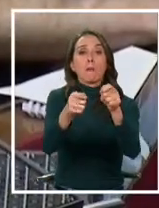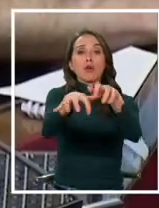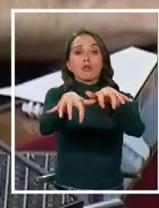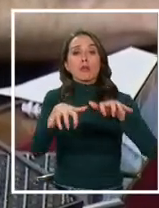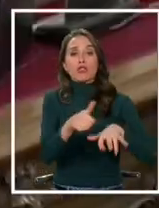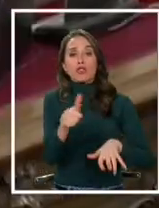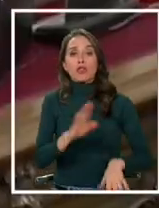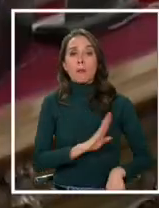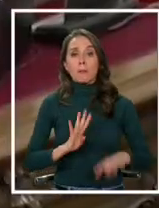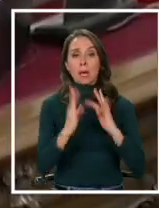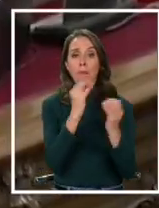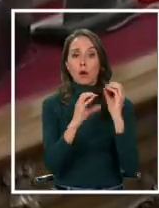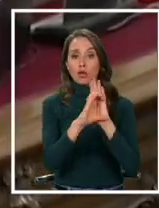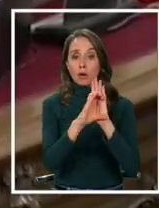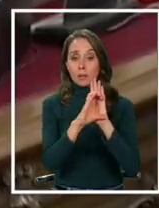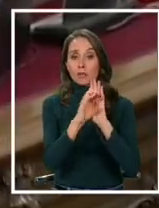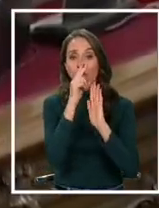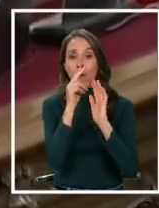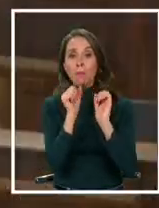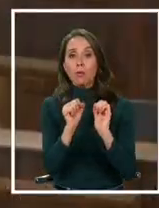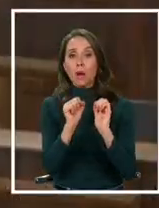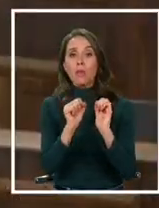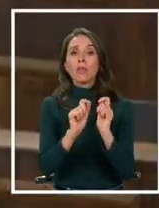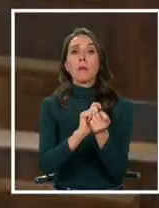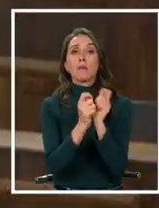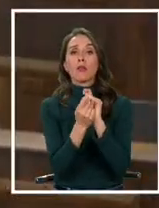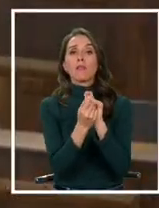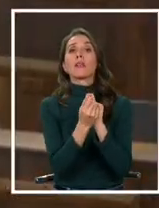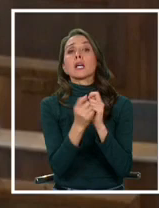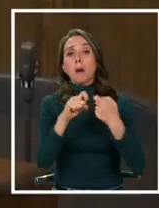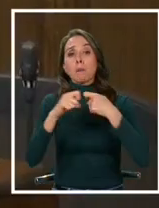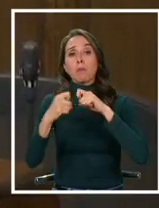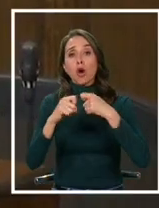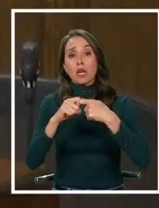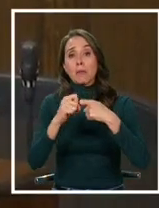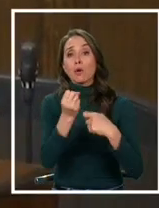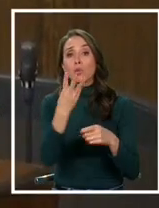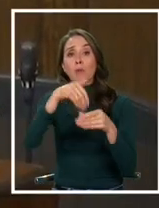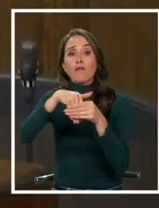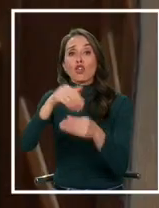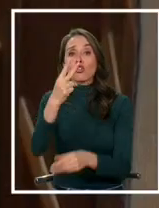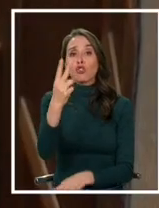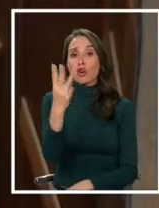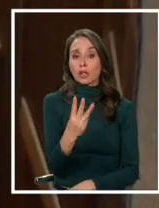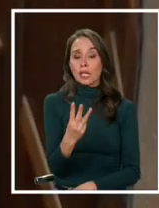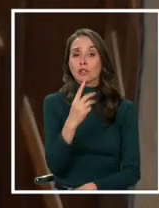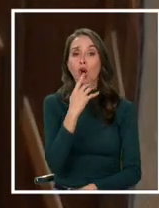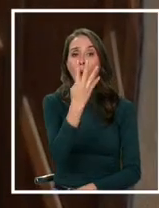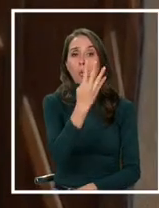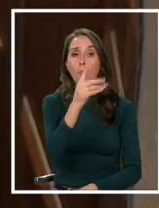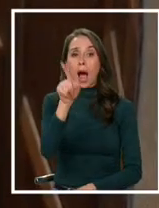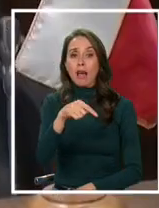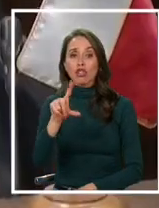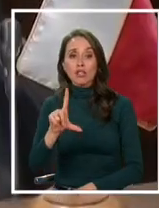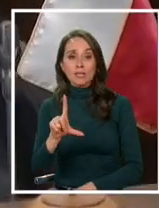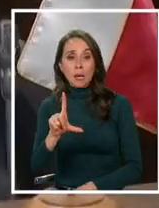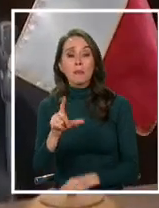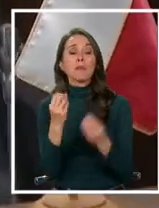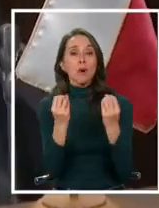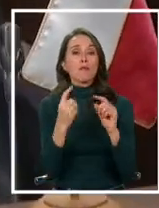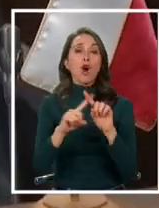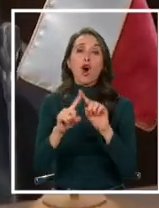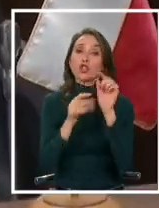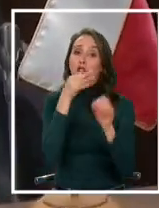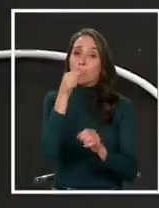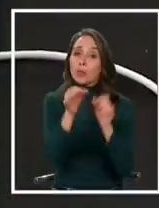convencionales ven ahí un espacio para modificar el polémico quórum de dos tercios para algunos uno de cuat simos Sería razonable